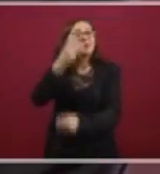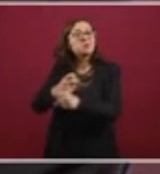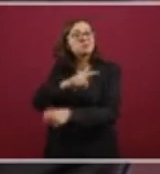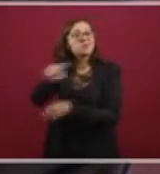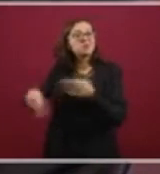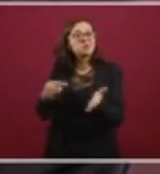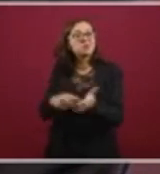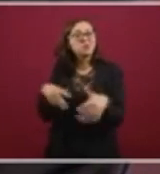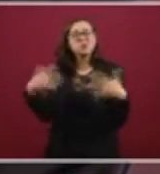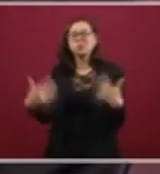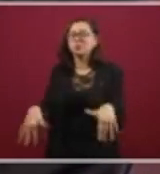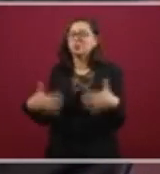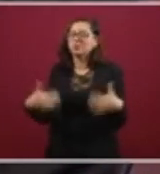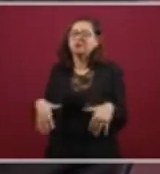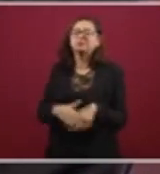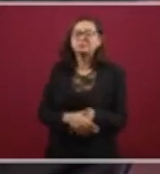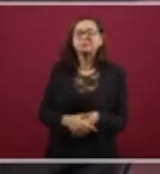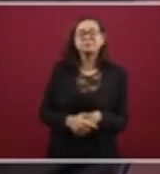nunca,